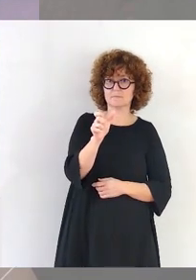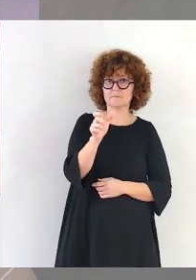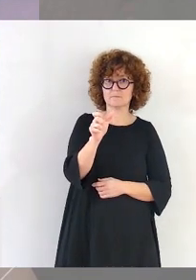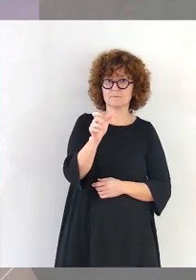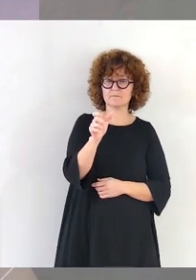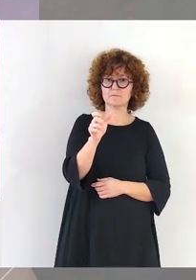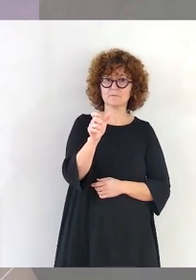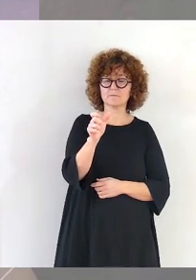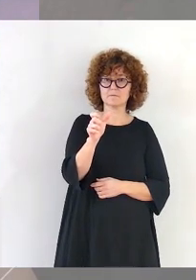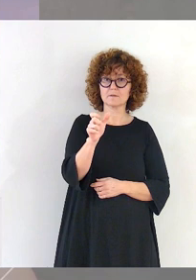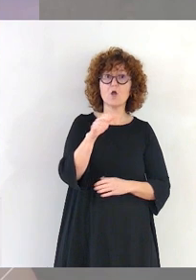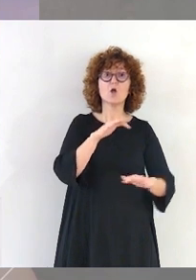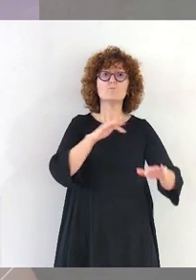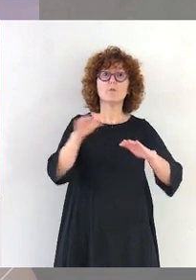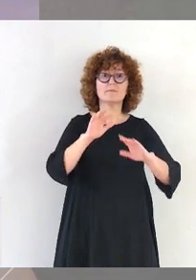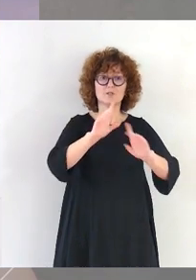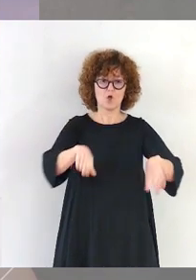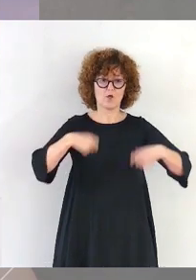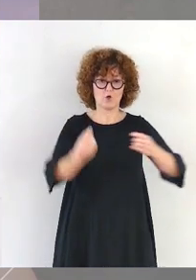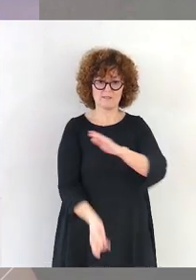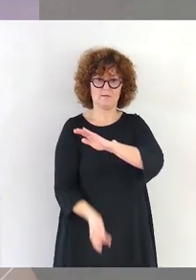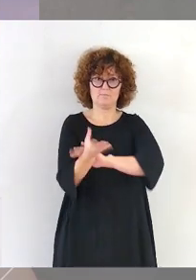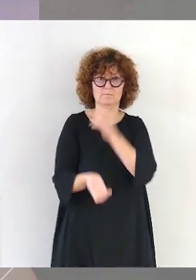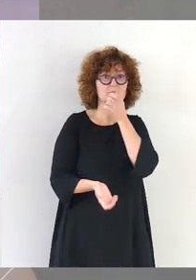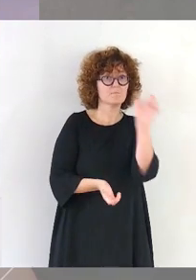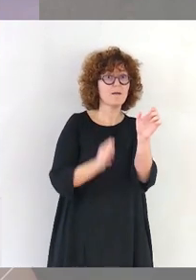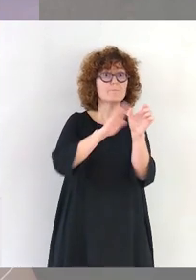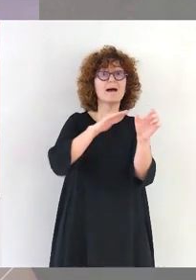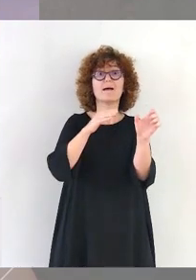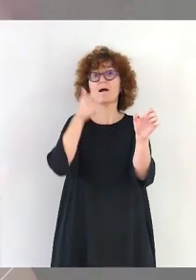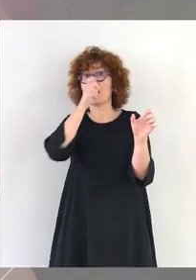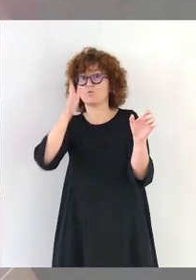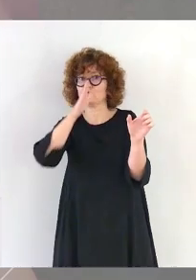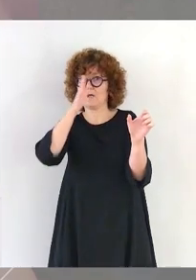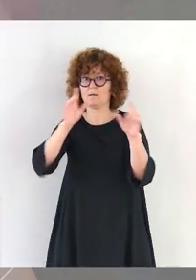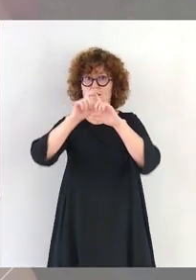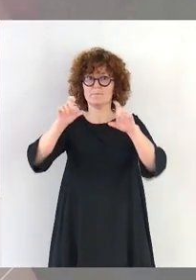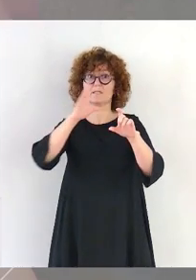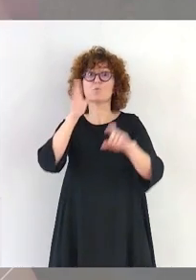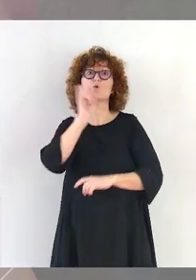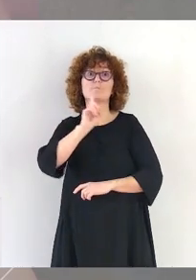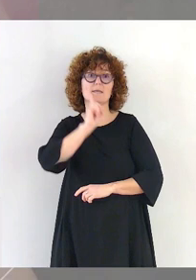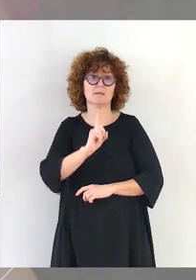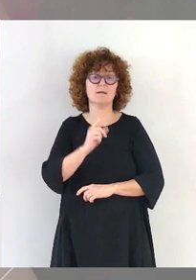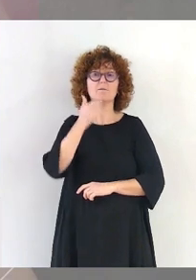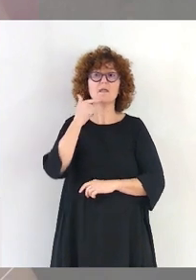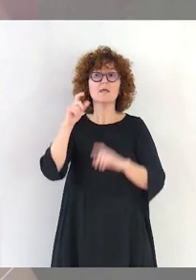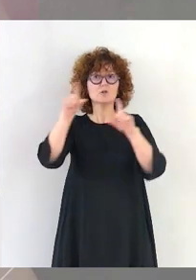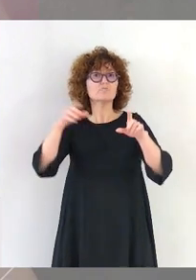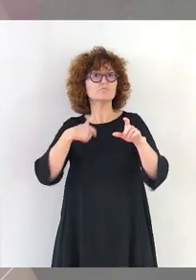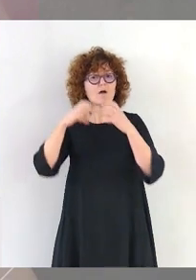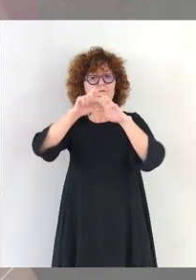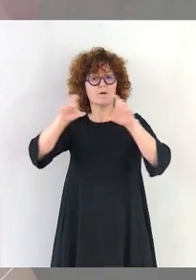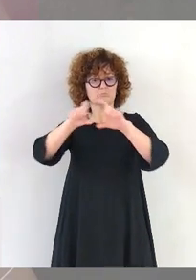surge desde el movimiento ecologista para acusar a las empresas de mentir diciendo que tenían productos verdes cuando no era